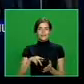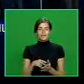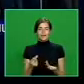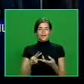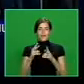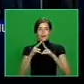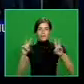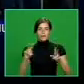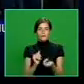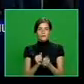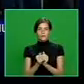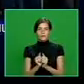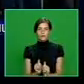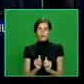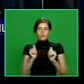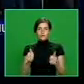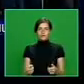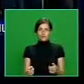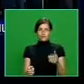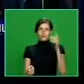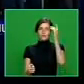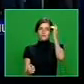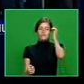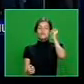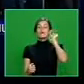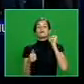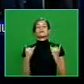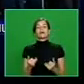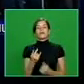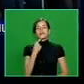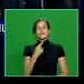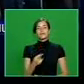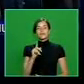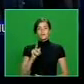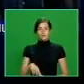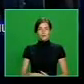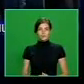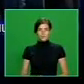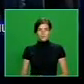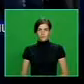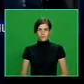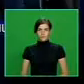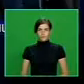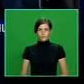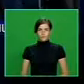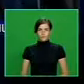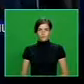paz y arrancar pues decía eh